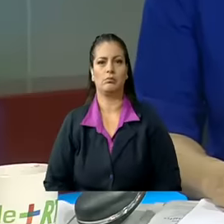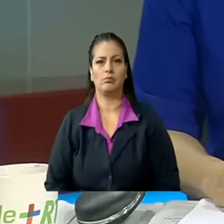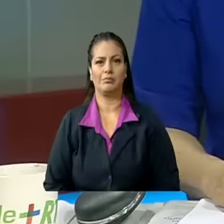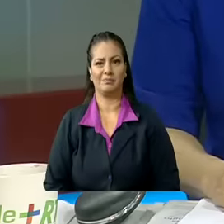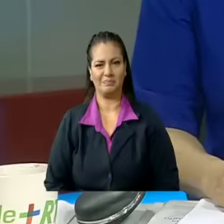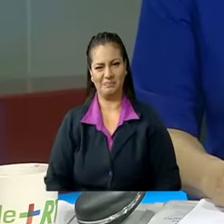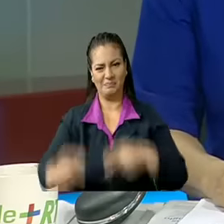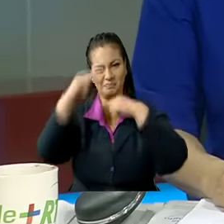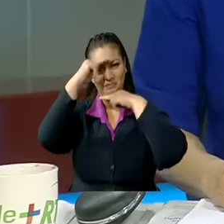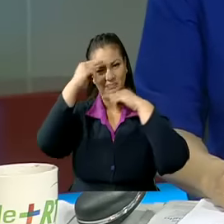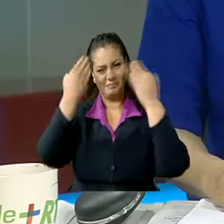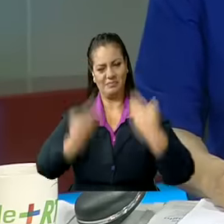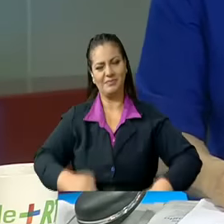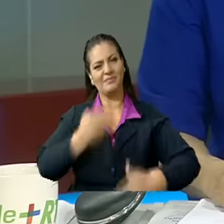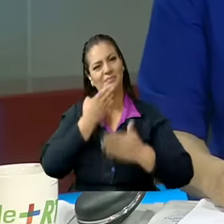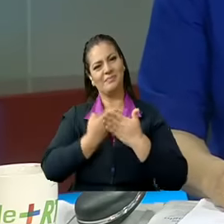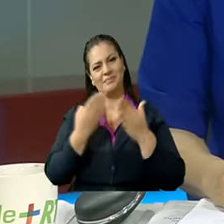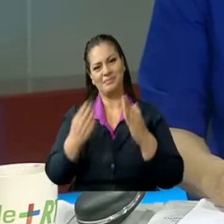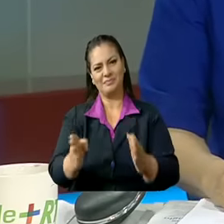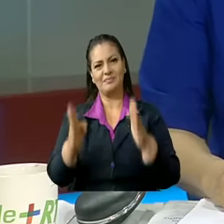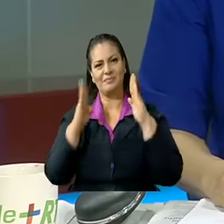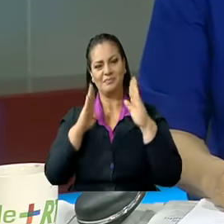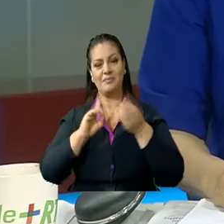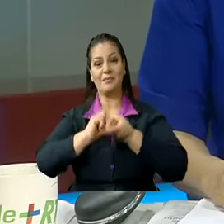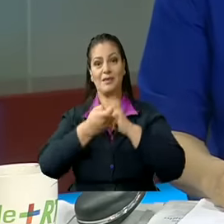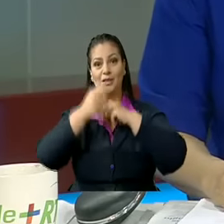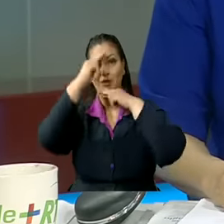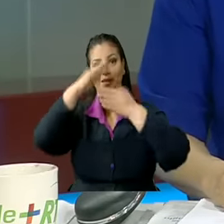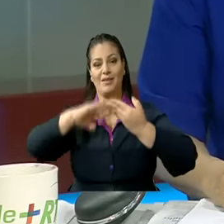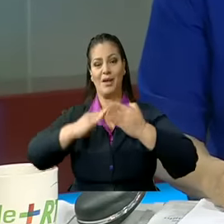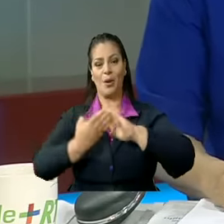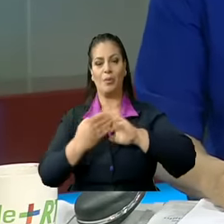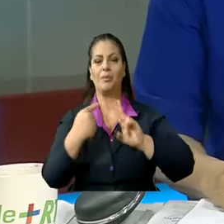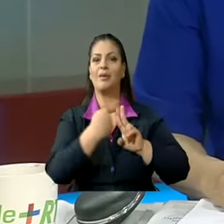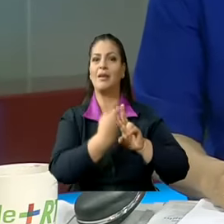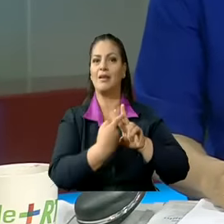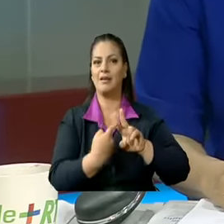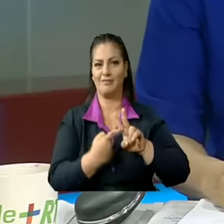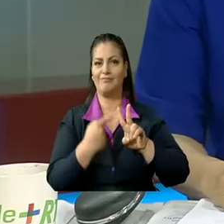Bien, amigos, así finalizamos. Gracias por su amable atención. Lo que sigue es la noticia en la comunidad